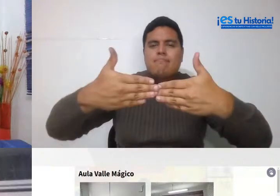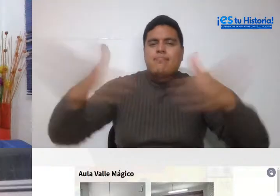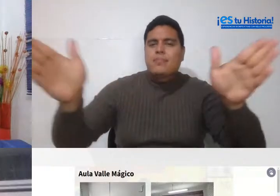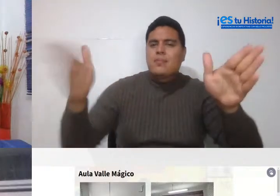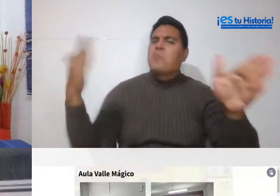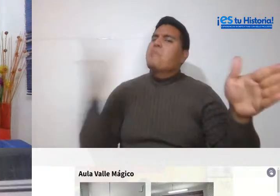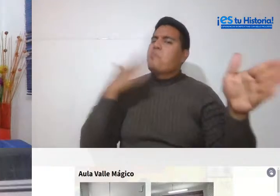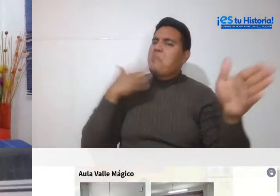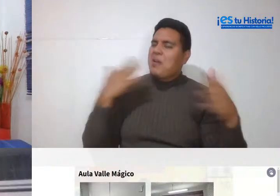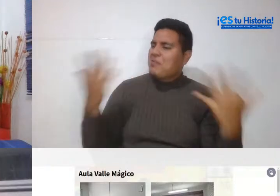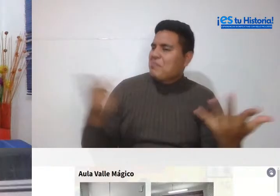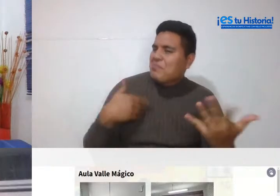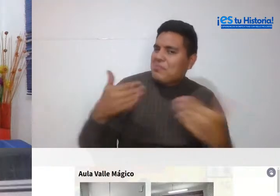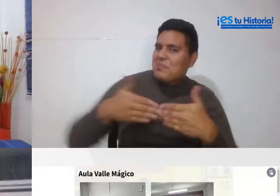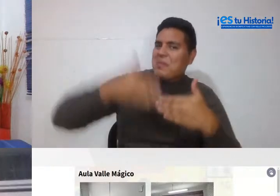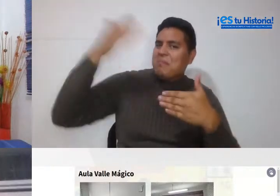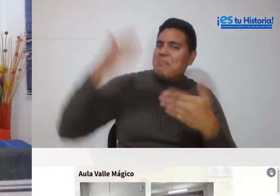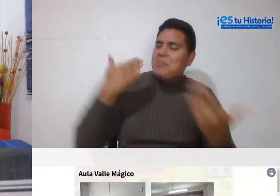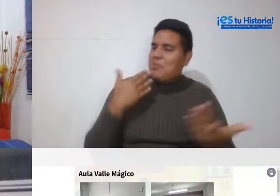maestro?